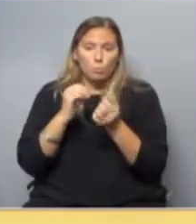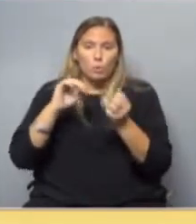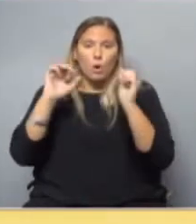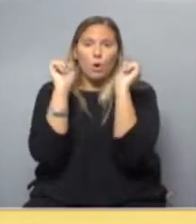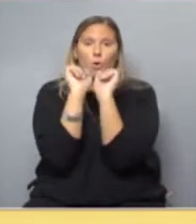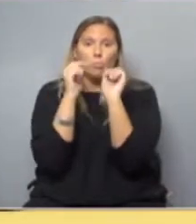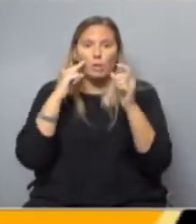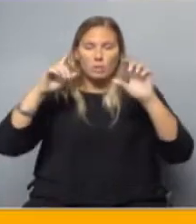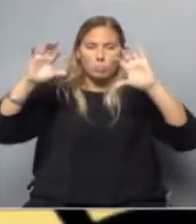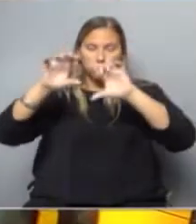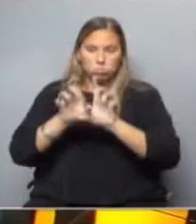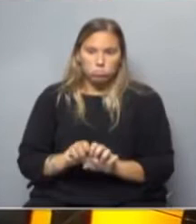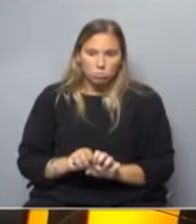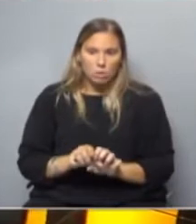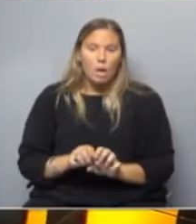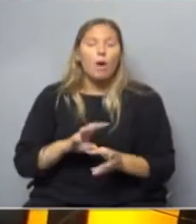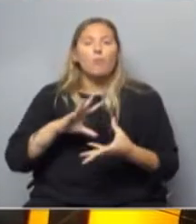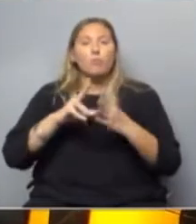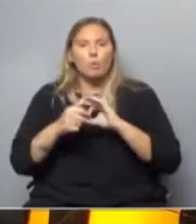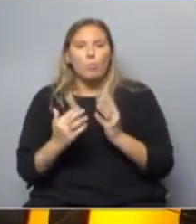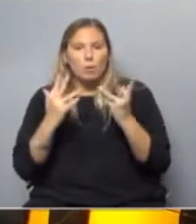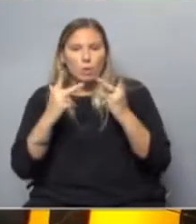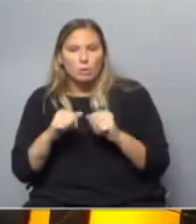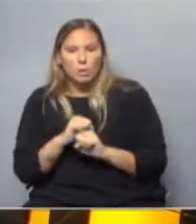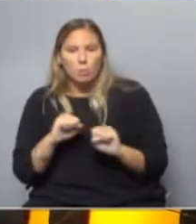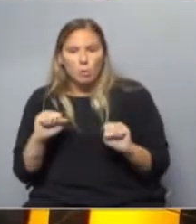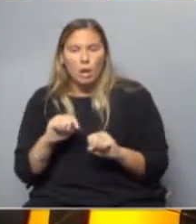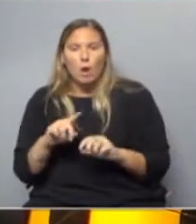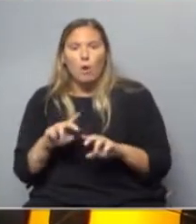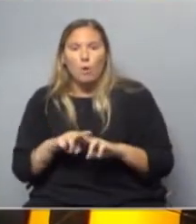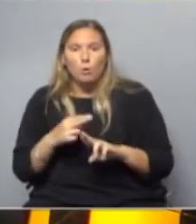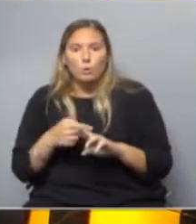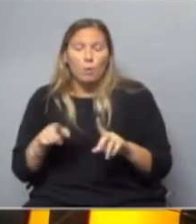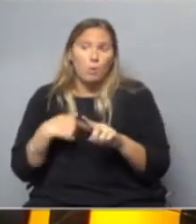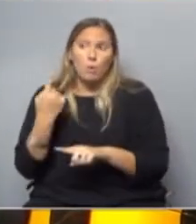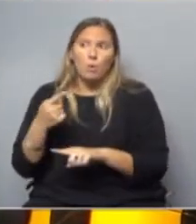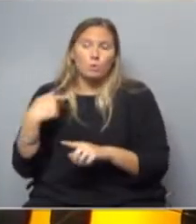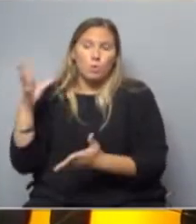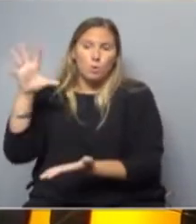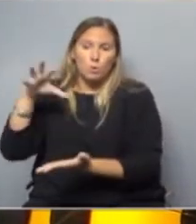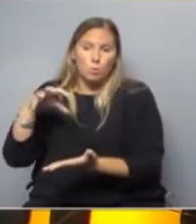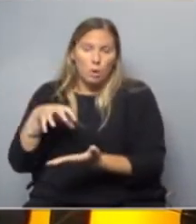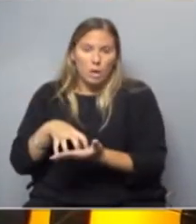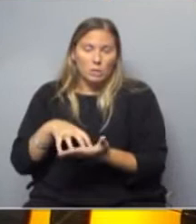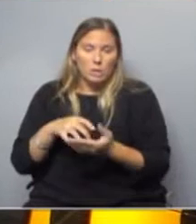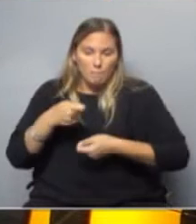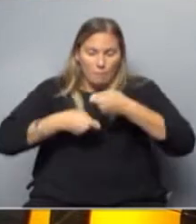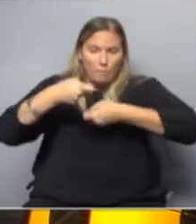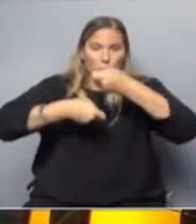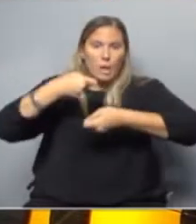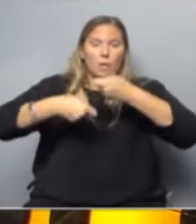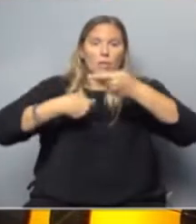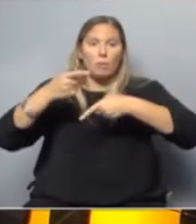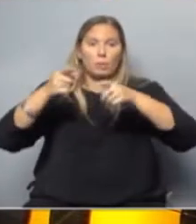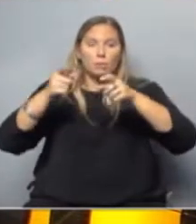que fue planificado. Permite que se pueda reutilizar completamente en otro lugar, se desmonta completamente y se lleva a otro lugar,